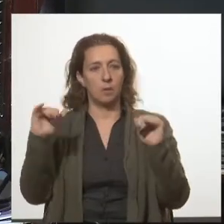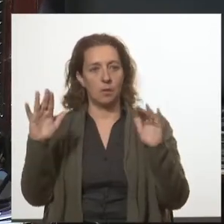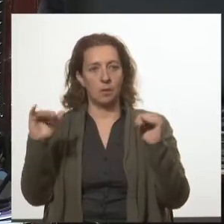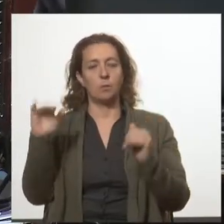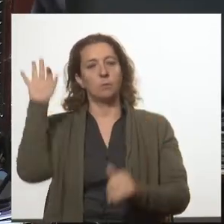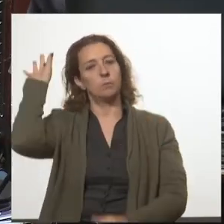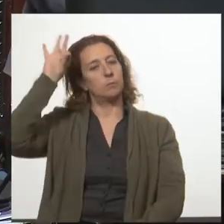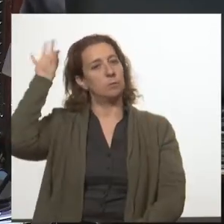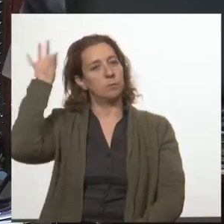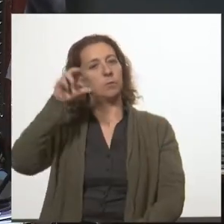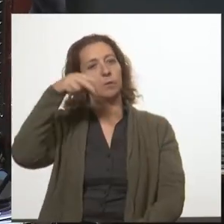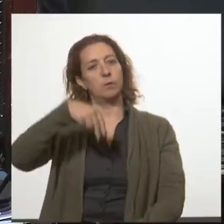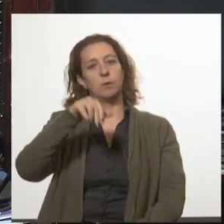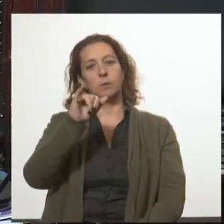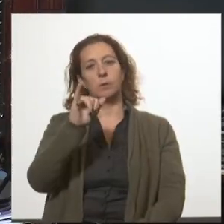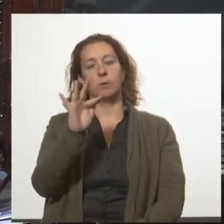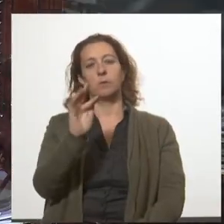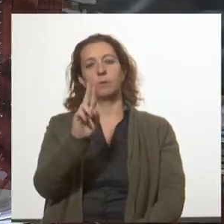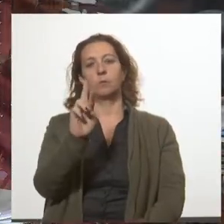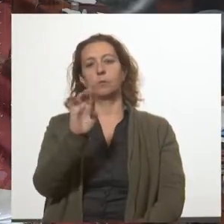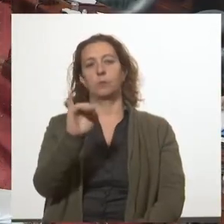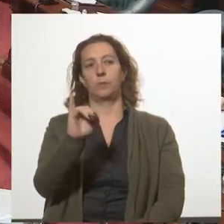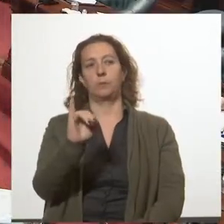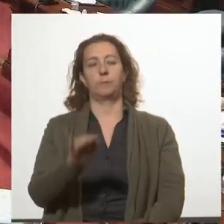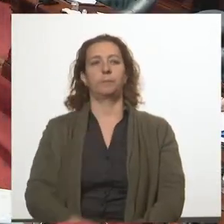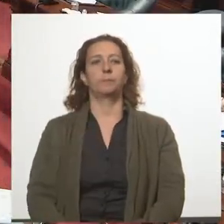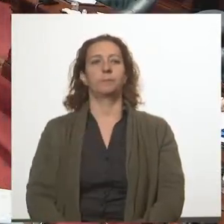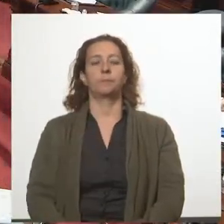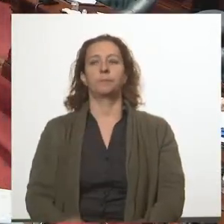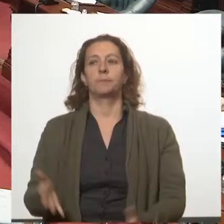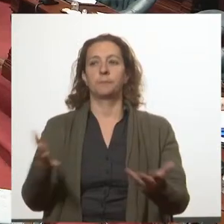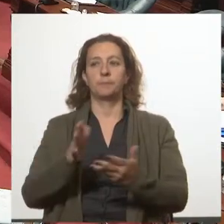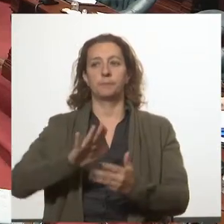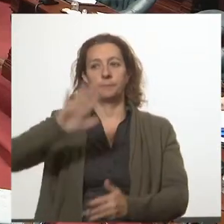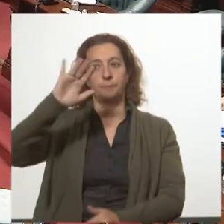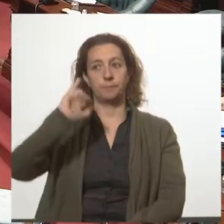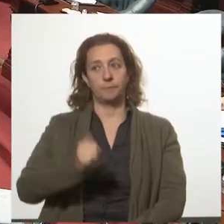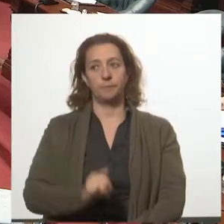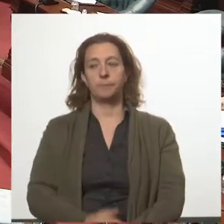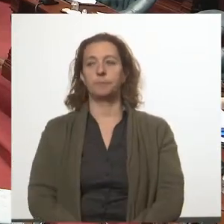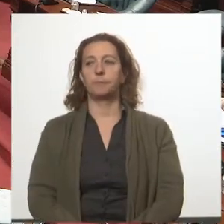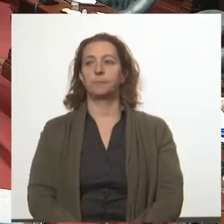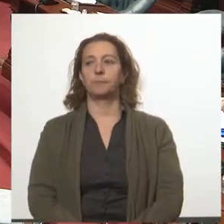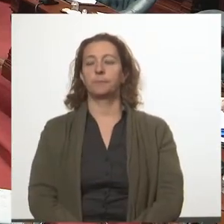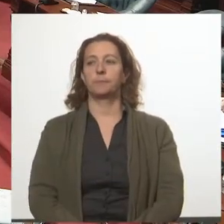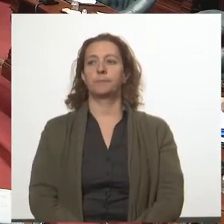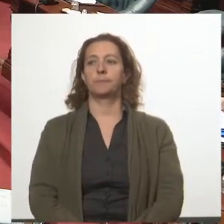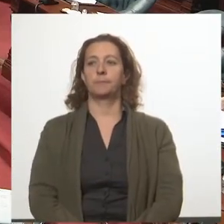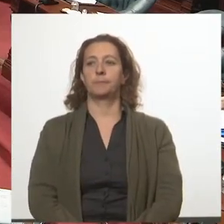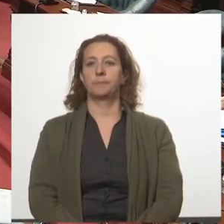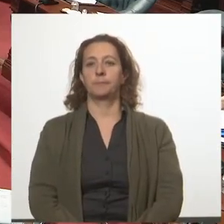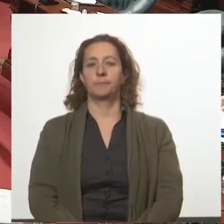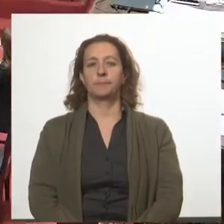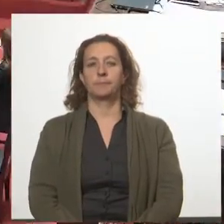senadora mini fury donde votar la licencia solicitada por la afirmativa sirven sen expresar